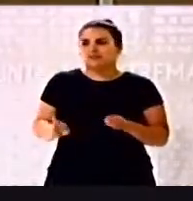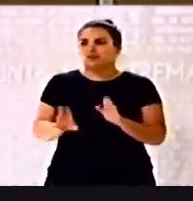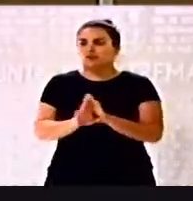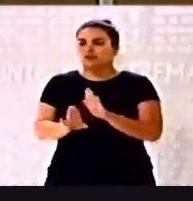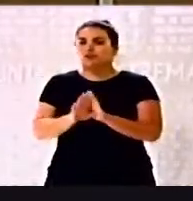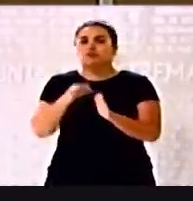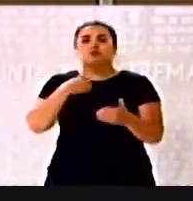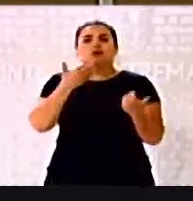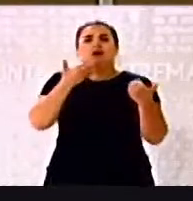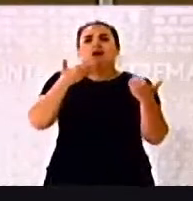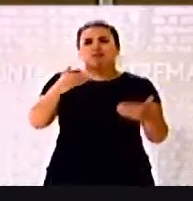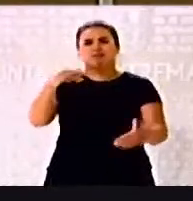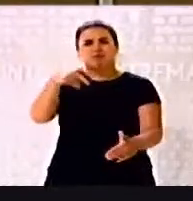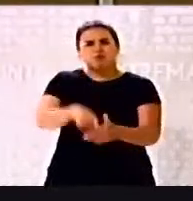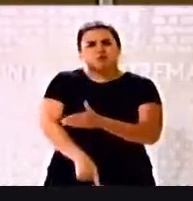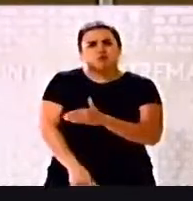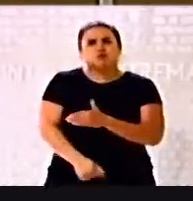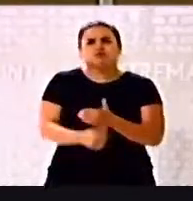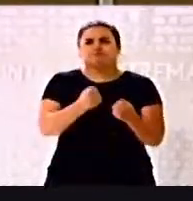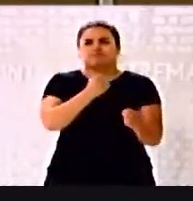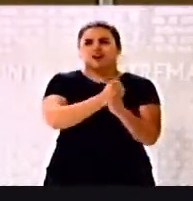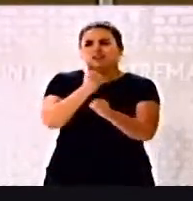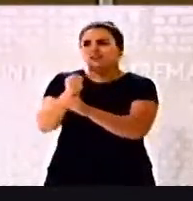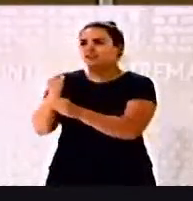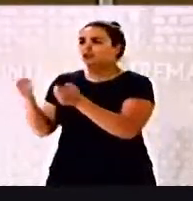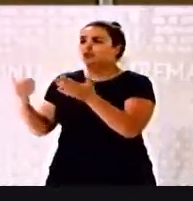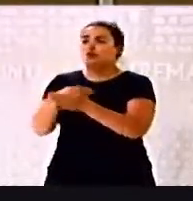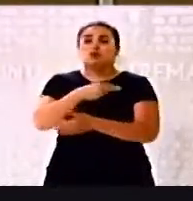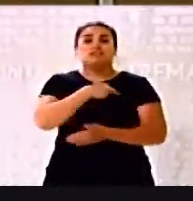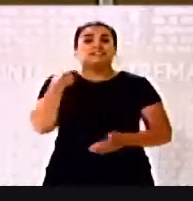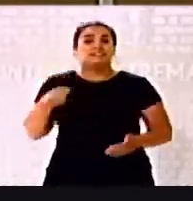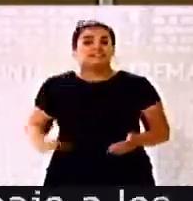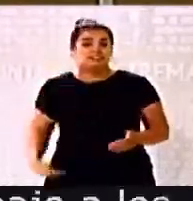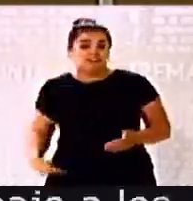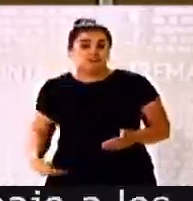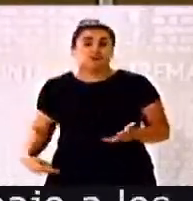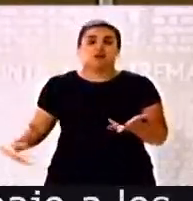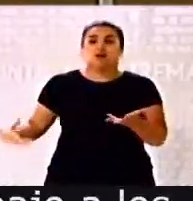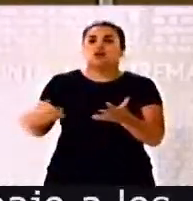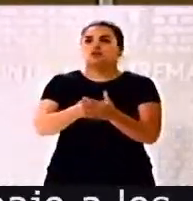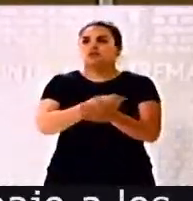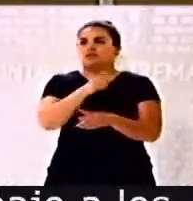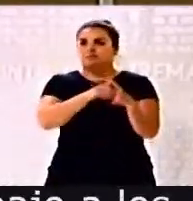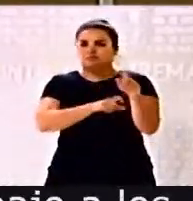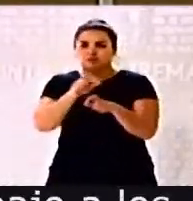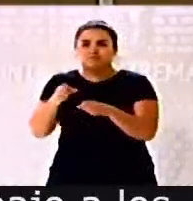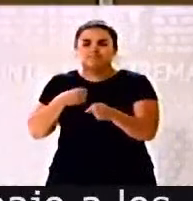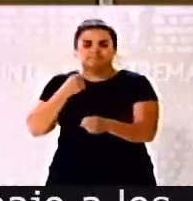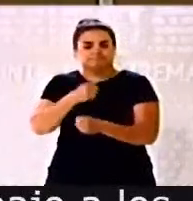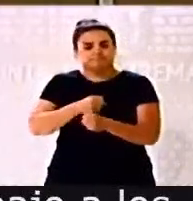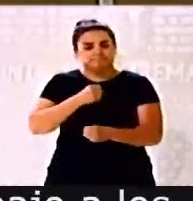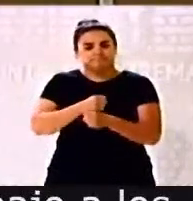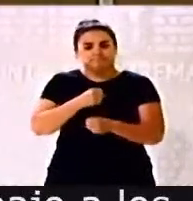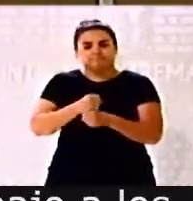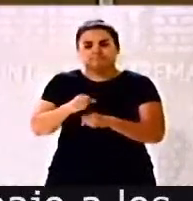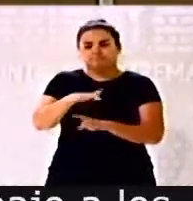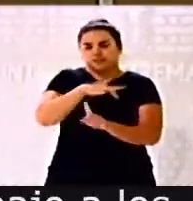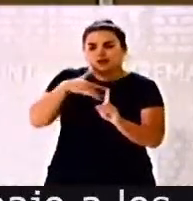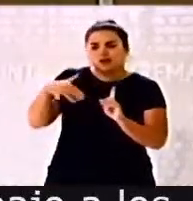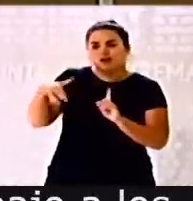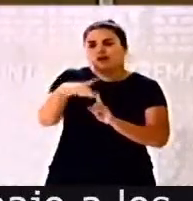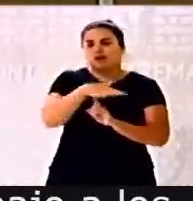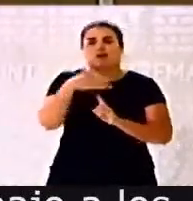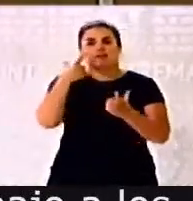agradecer profundamente el trabajo a todos los sanitarios y sanitarias, a todas las personas que trabajan en el entorno de la